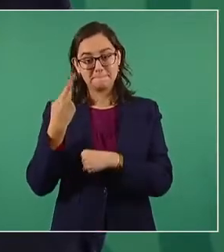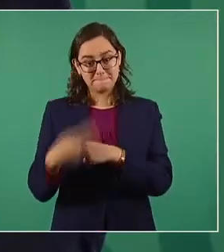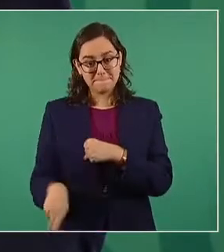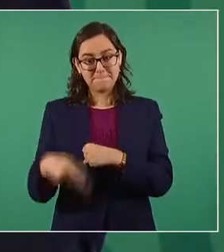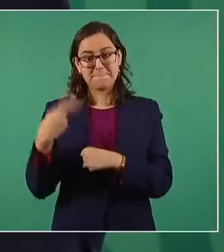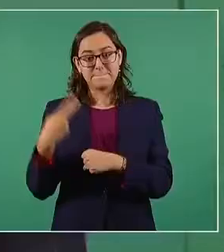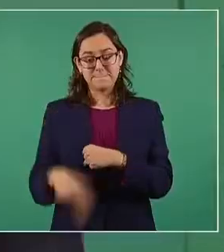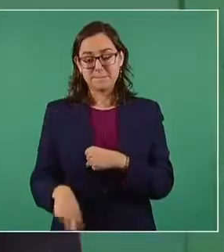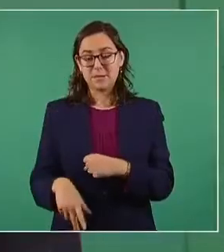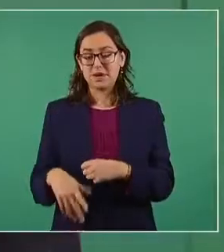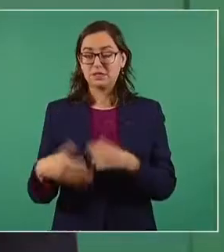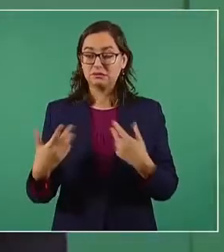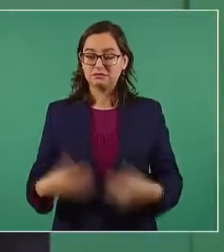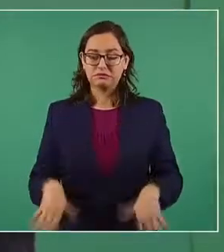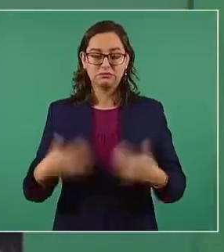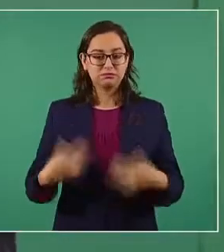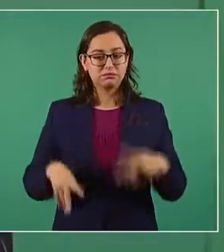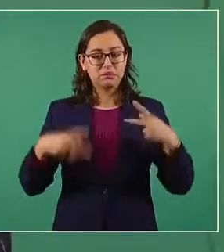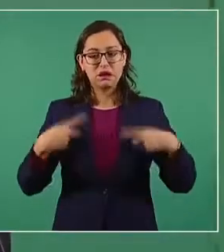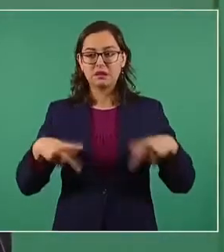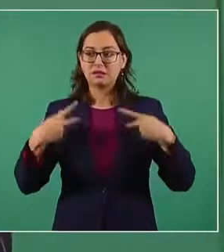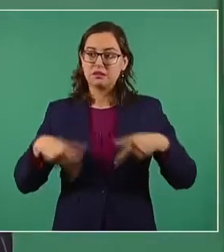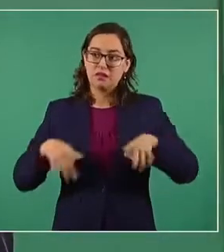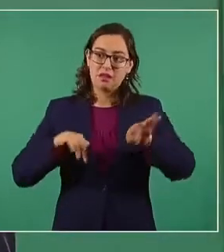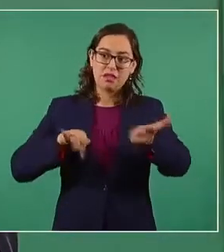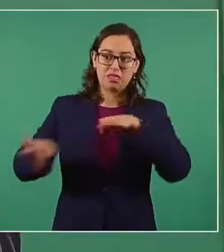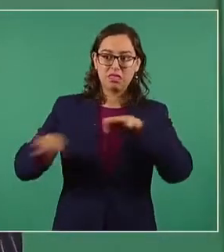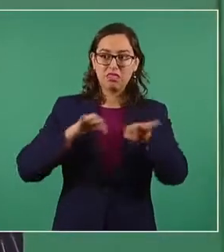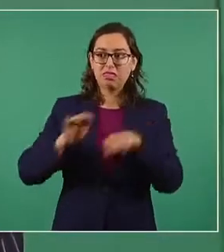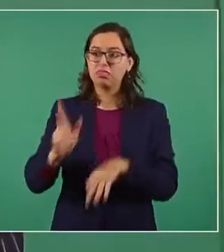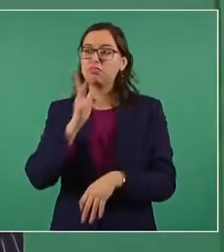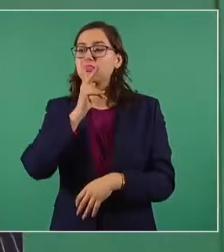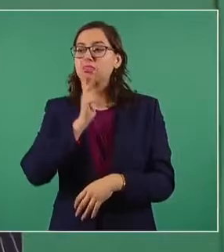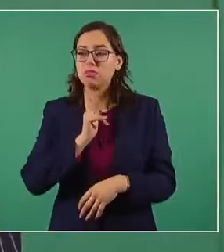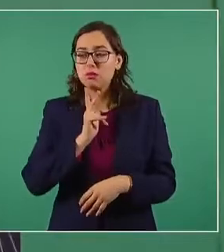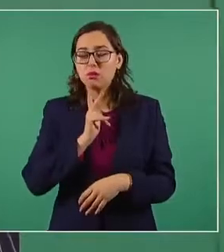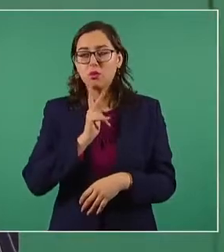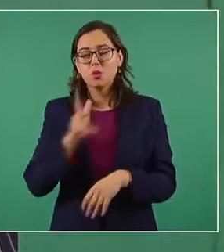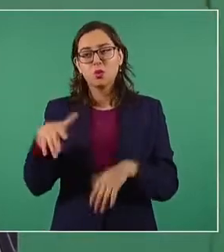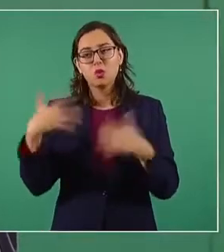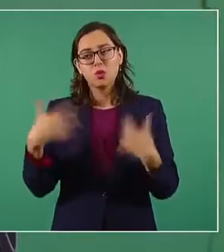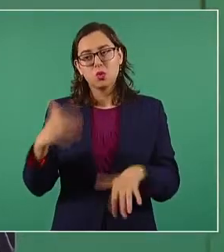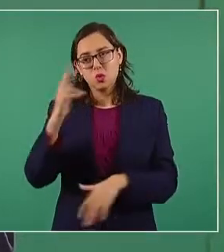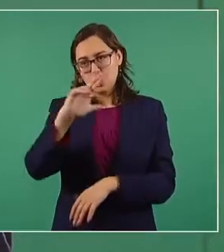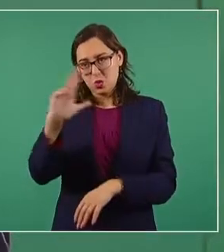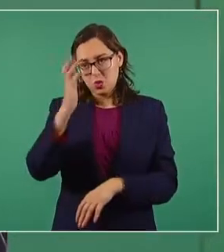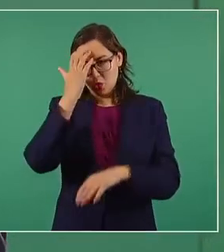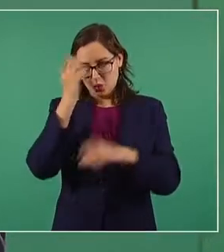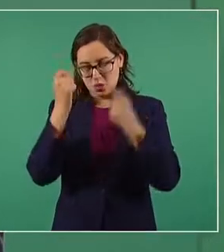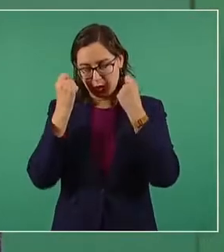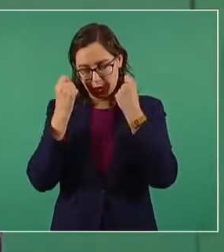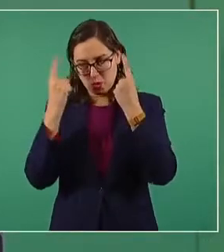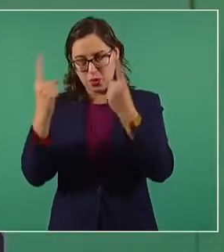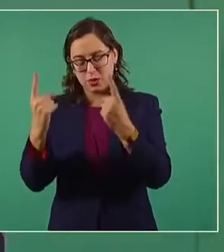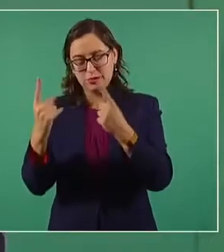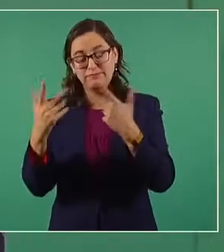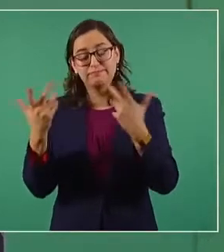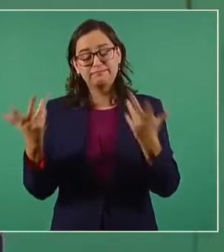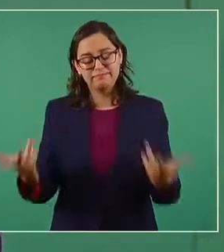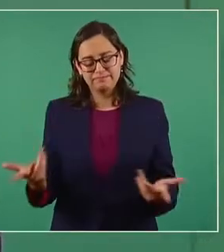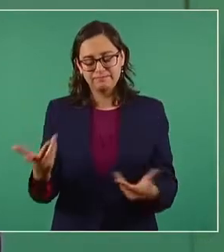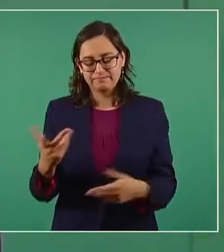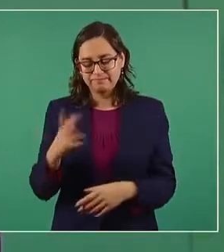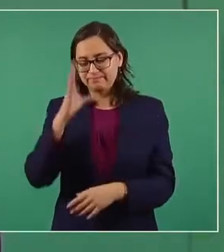nuestro reconocimiento a todos los trabajadores petroleros y nuestro abrazo fraterno a